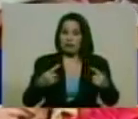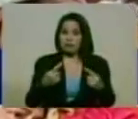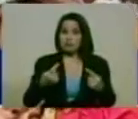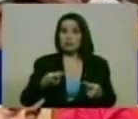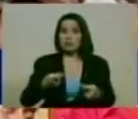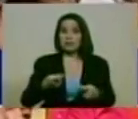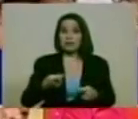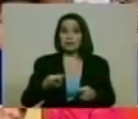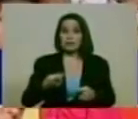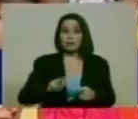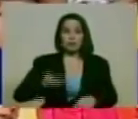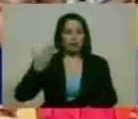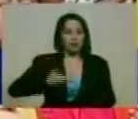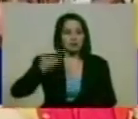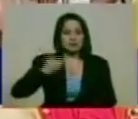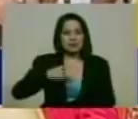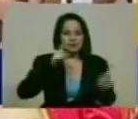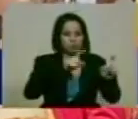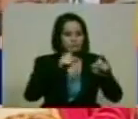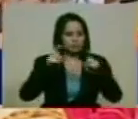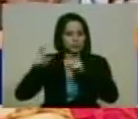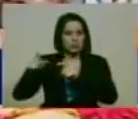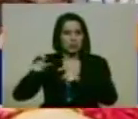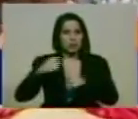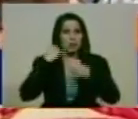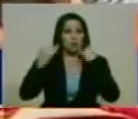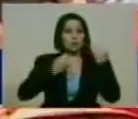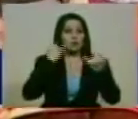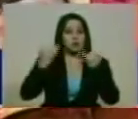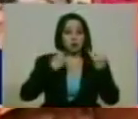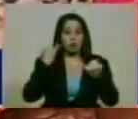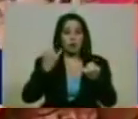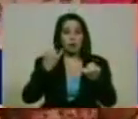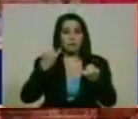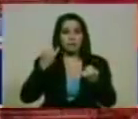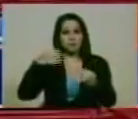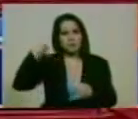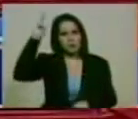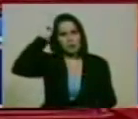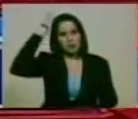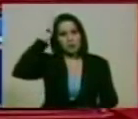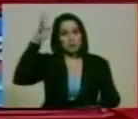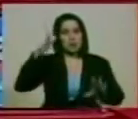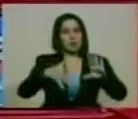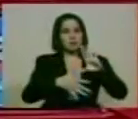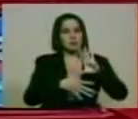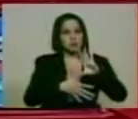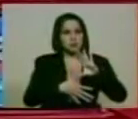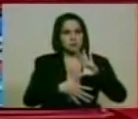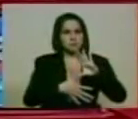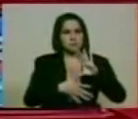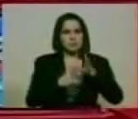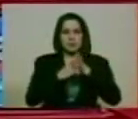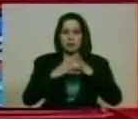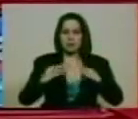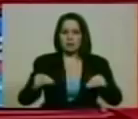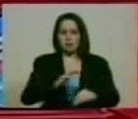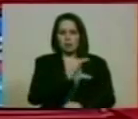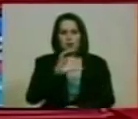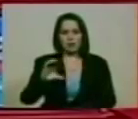influyentes en la formación de los idiomas indígenas suramericanos y de todo el